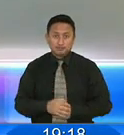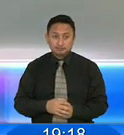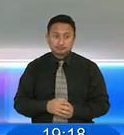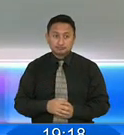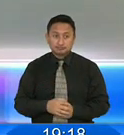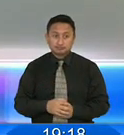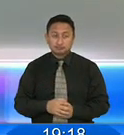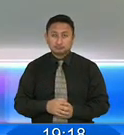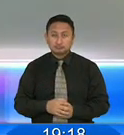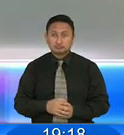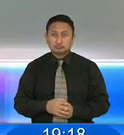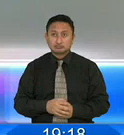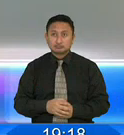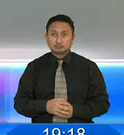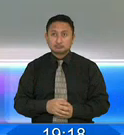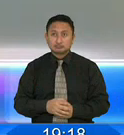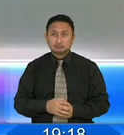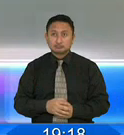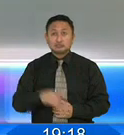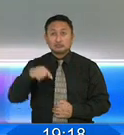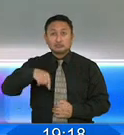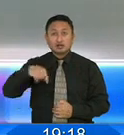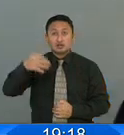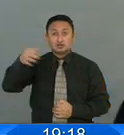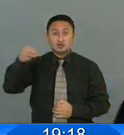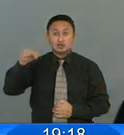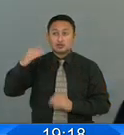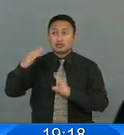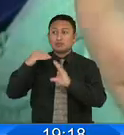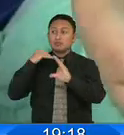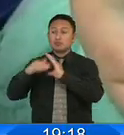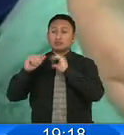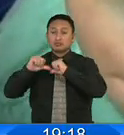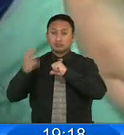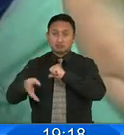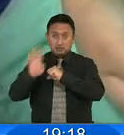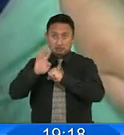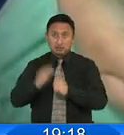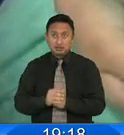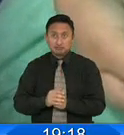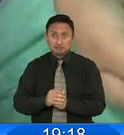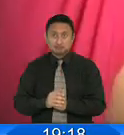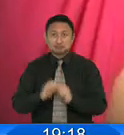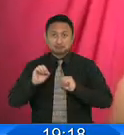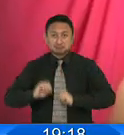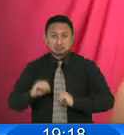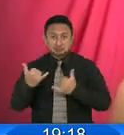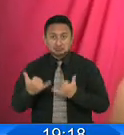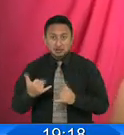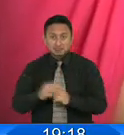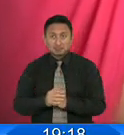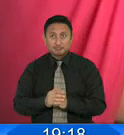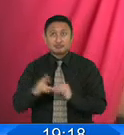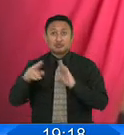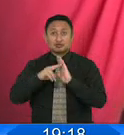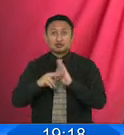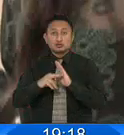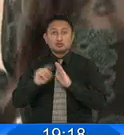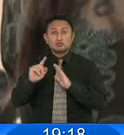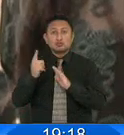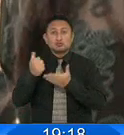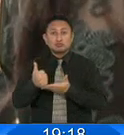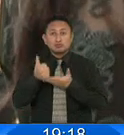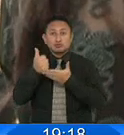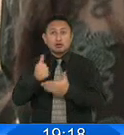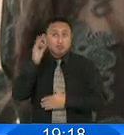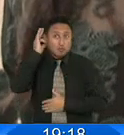enviar este documento a la Asamblea. Así también se deberá establecer protocolos de atención médica para